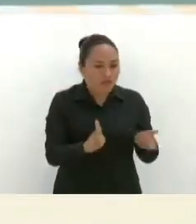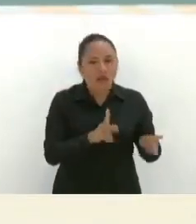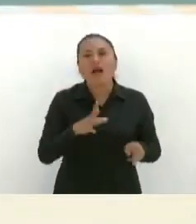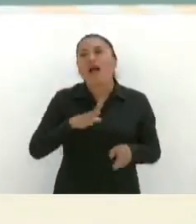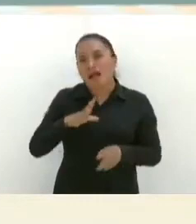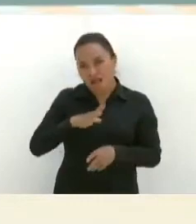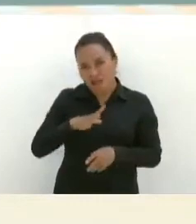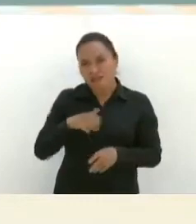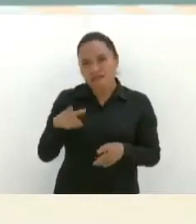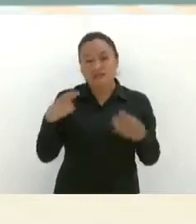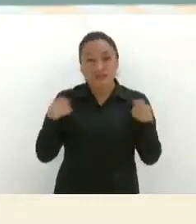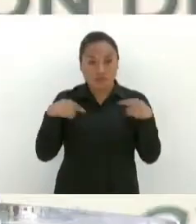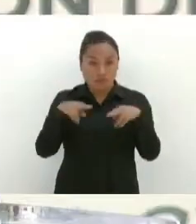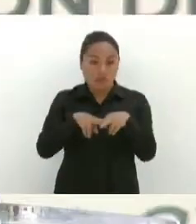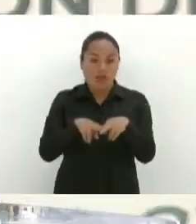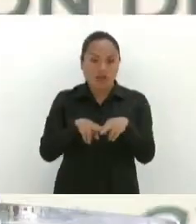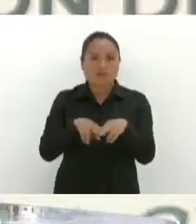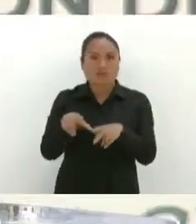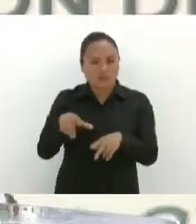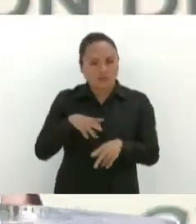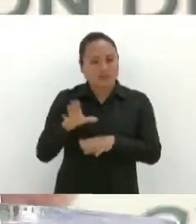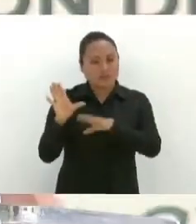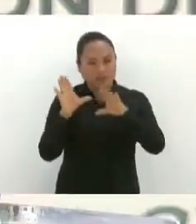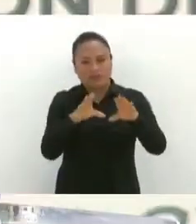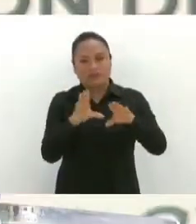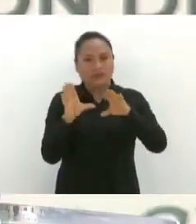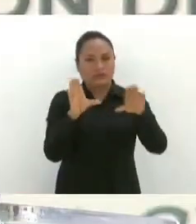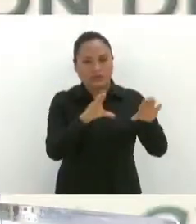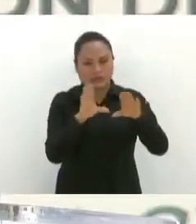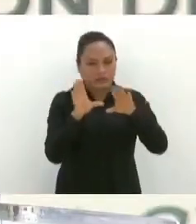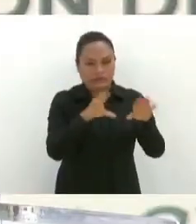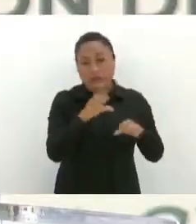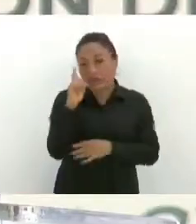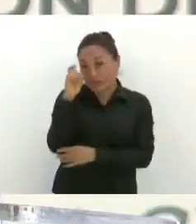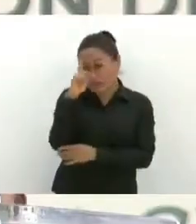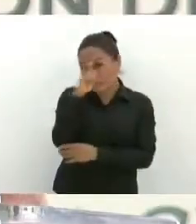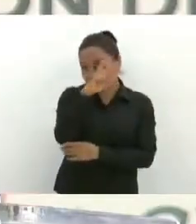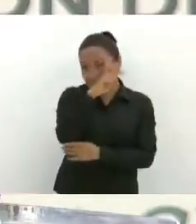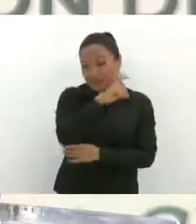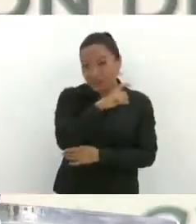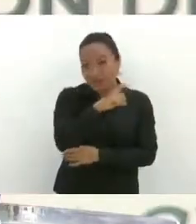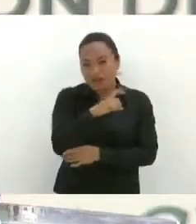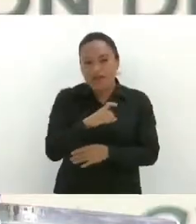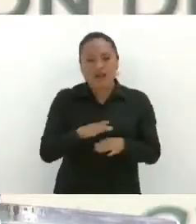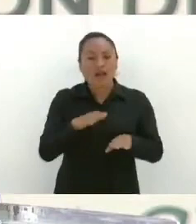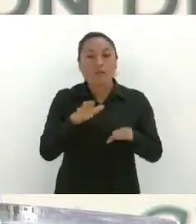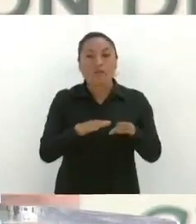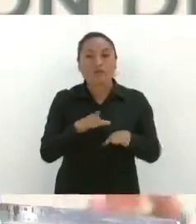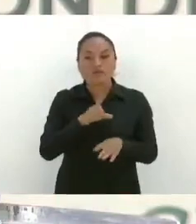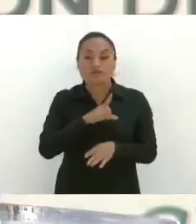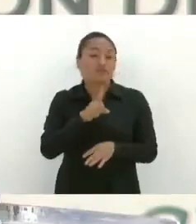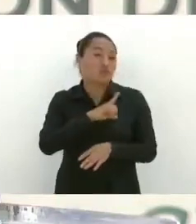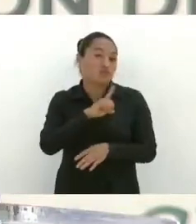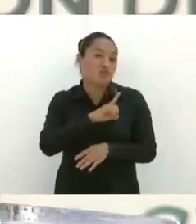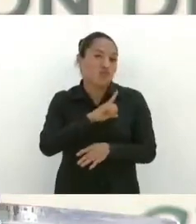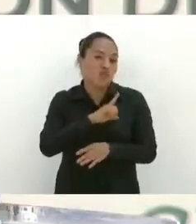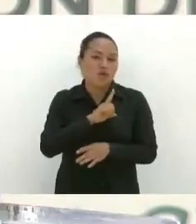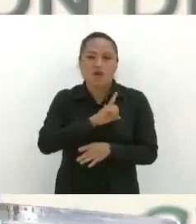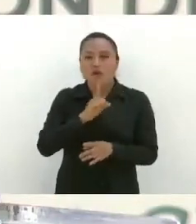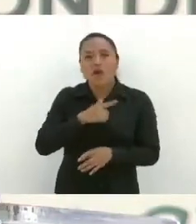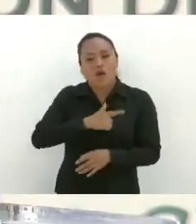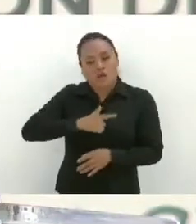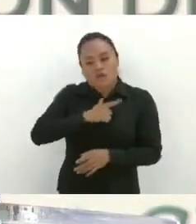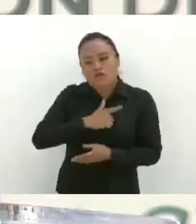Que muchas de las veces Están Este Batallando A veces No Están dando tequio No tienen esta parte del